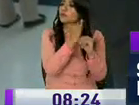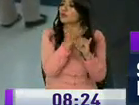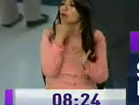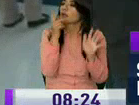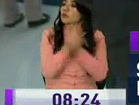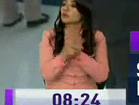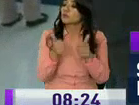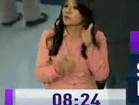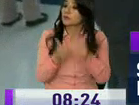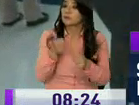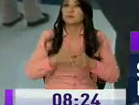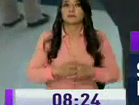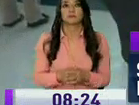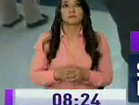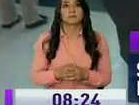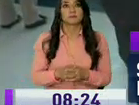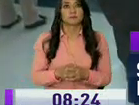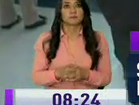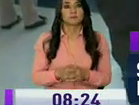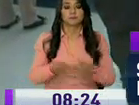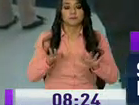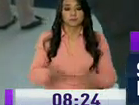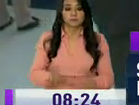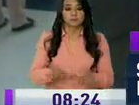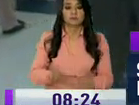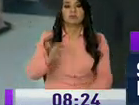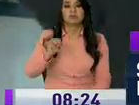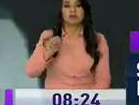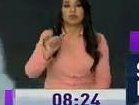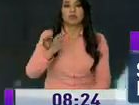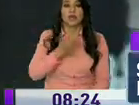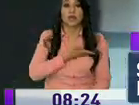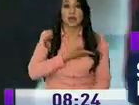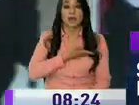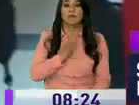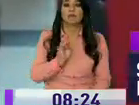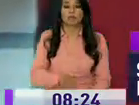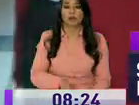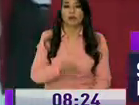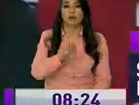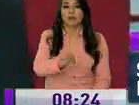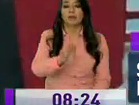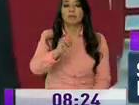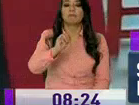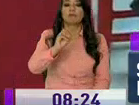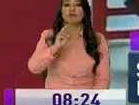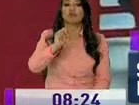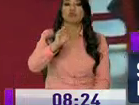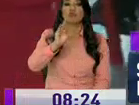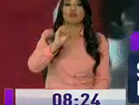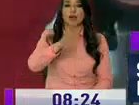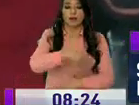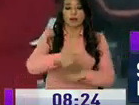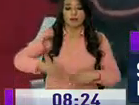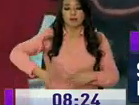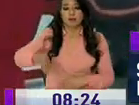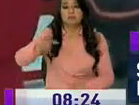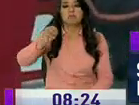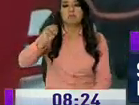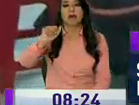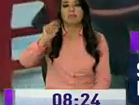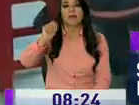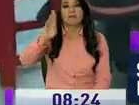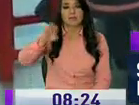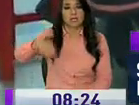de denuncia. Y a todo lo que pertenece al distrito Manuela Sáenz, pueden acercarse a la Montúfar y Manabí, en el antiguo regimiento Quito,